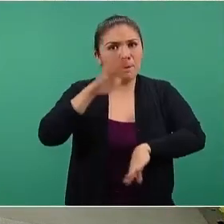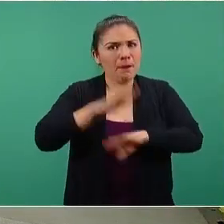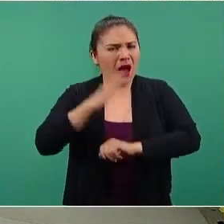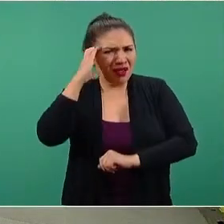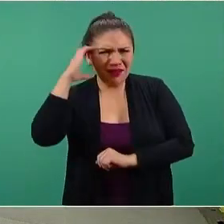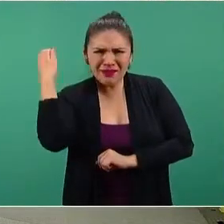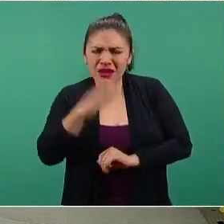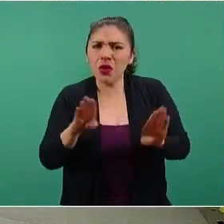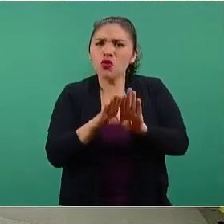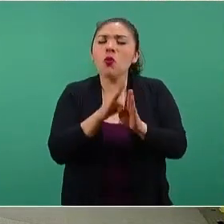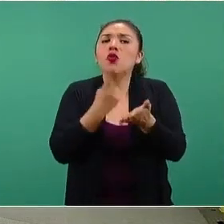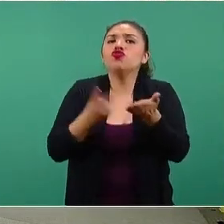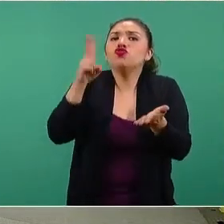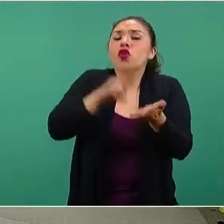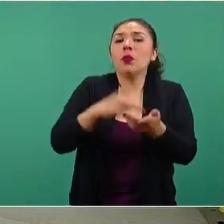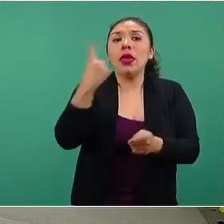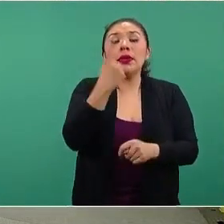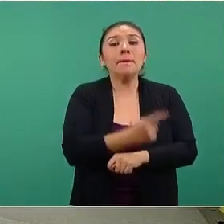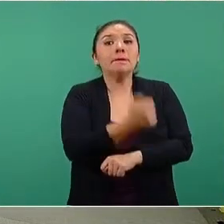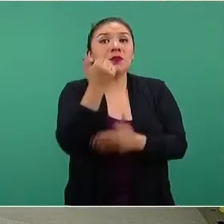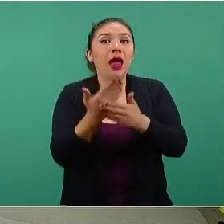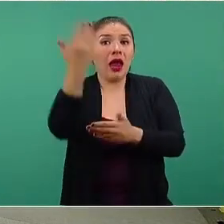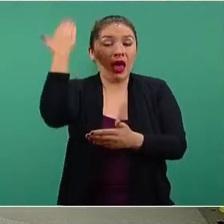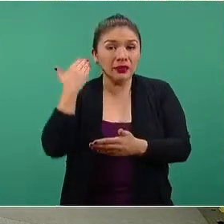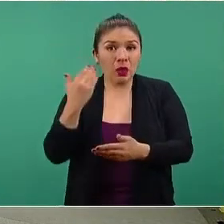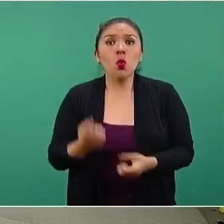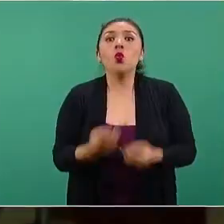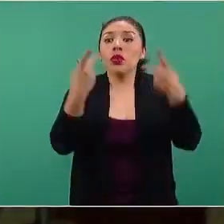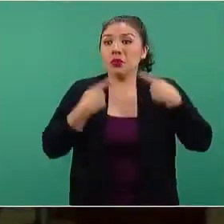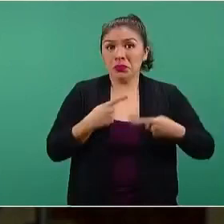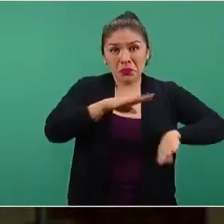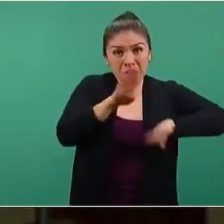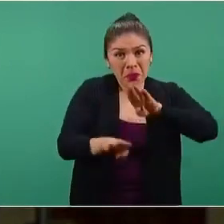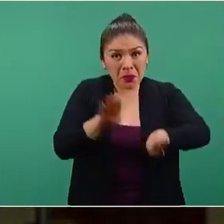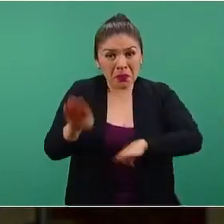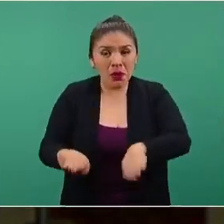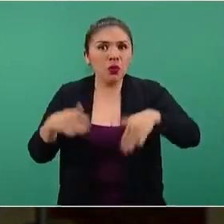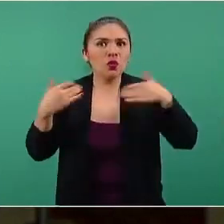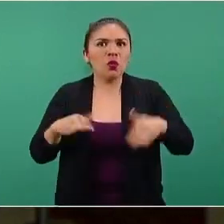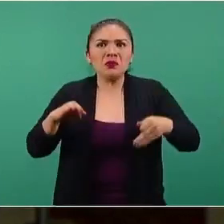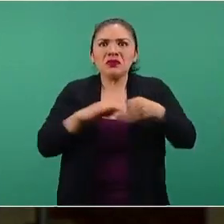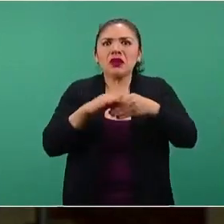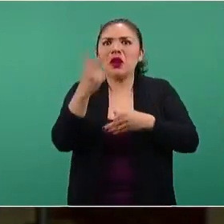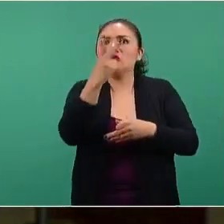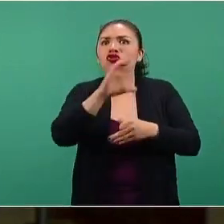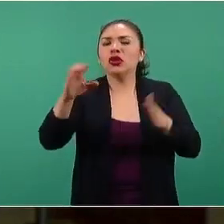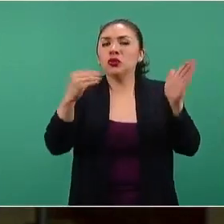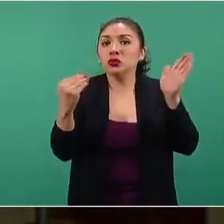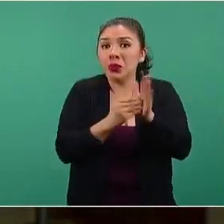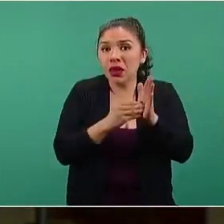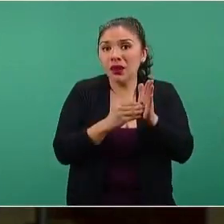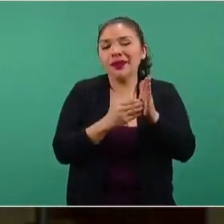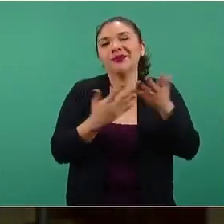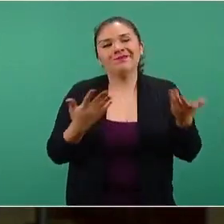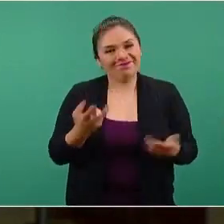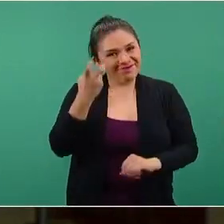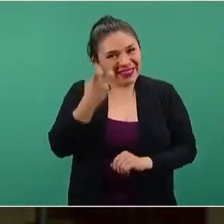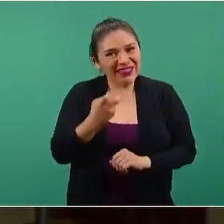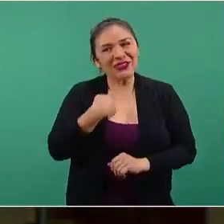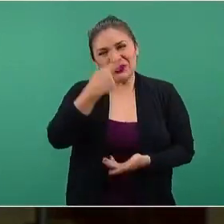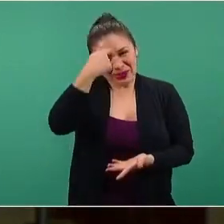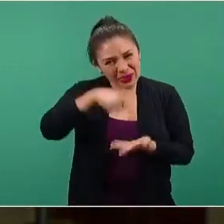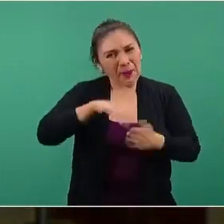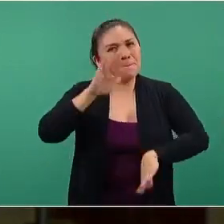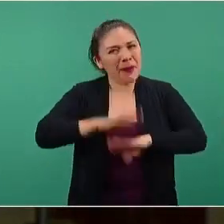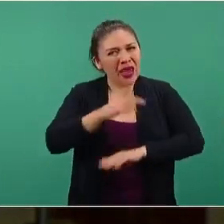terrible, fue casi el doble de lo que fue la primera ola. Y el número de fallecimientos, pues estamos cerca de 200,000. Entonces, creo que sí hay que